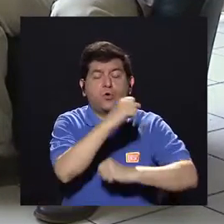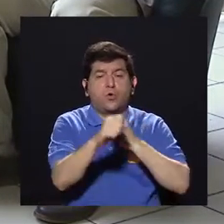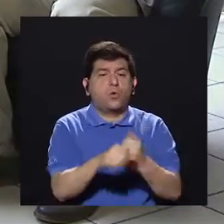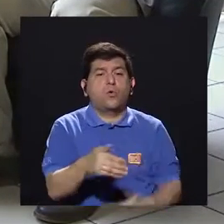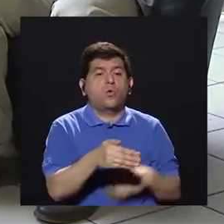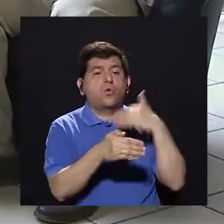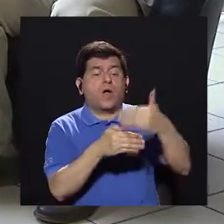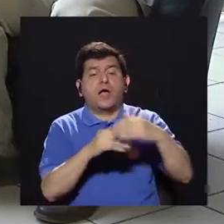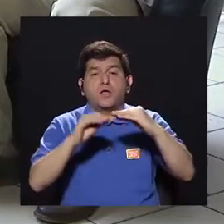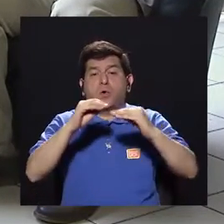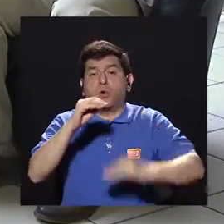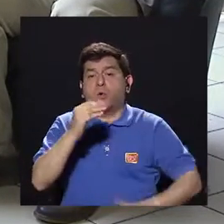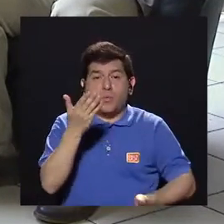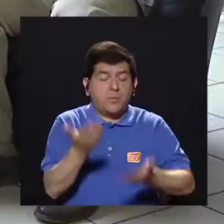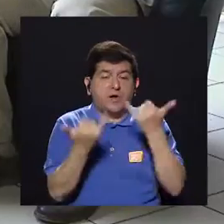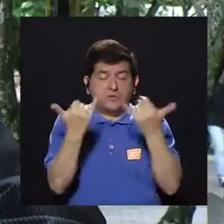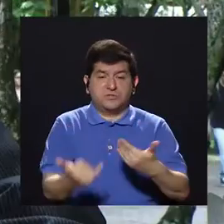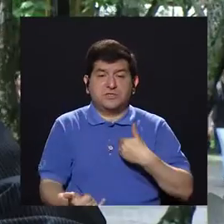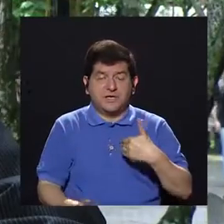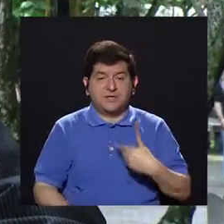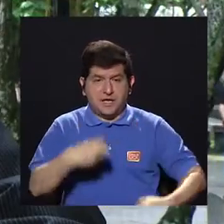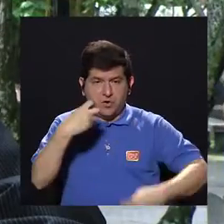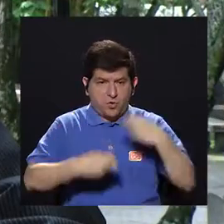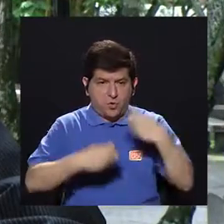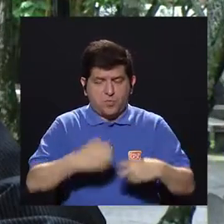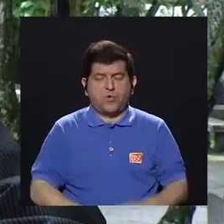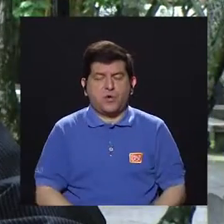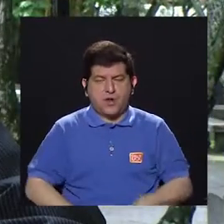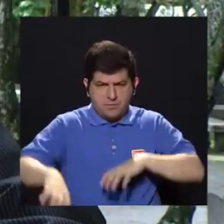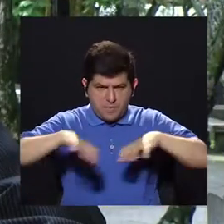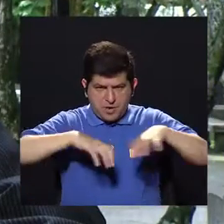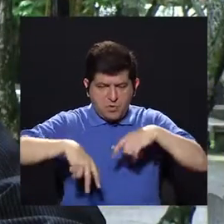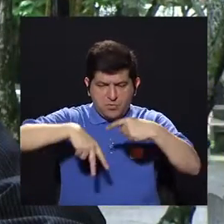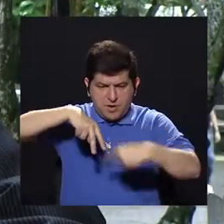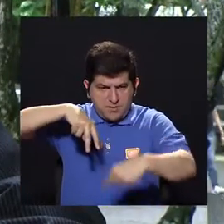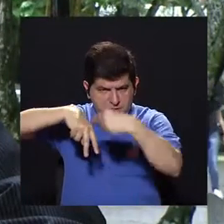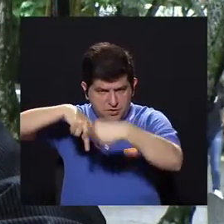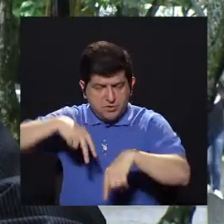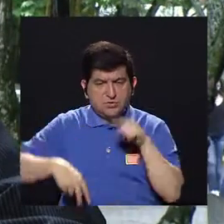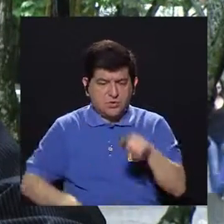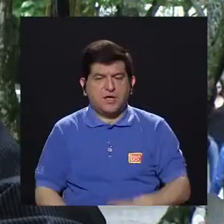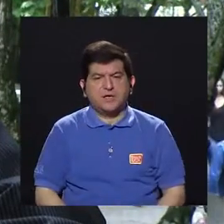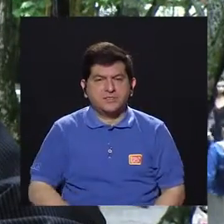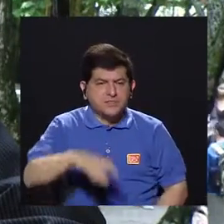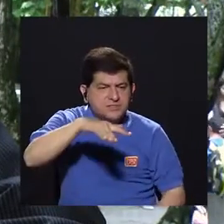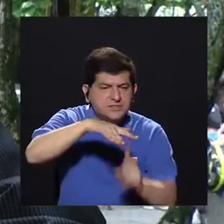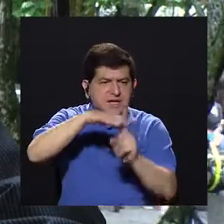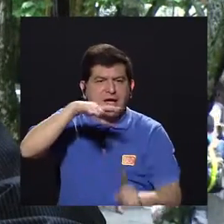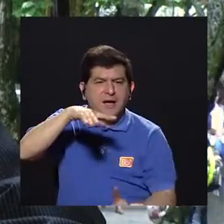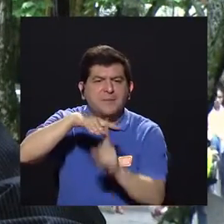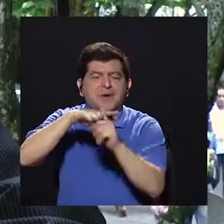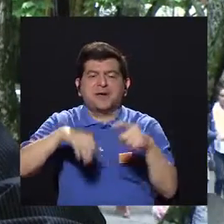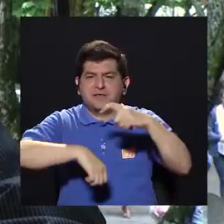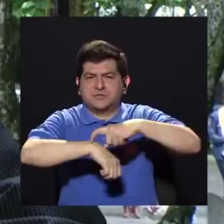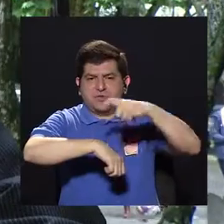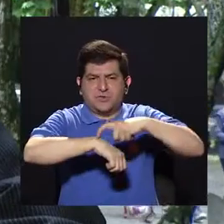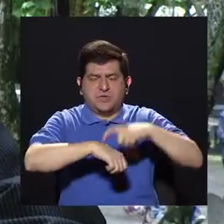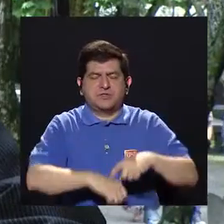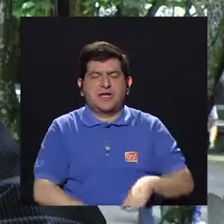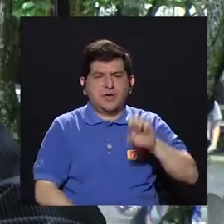un año o menos quizás y ya tengo dificultad de mover mis dos piernas, se me quita. Eso se llama brote de la esclerosis